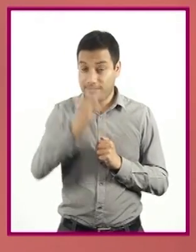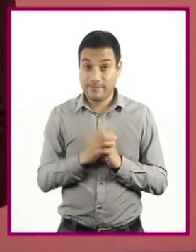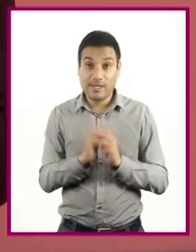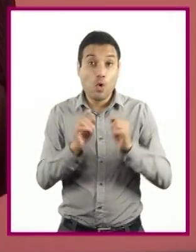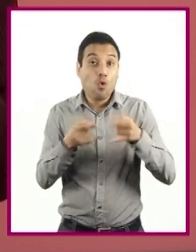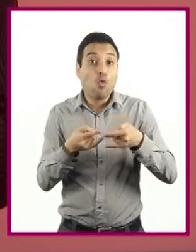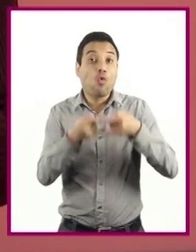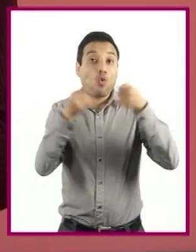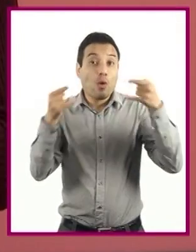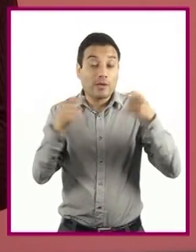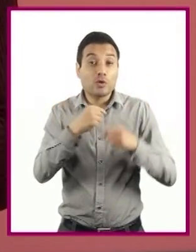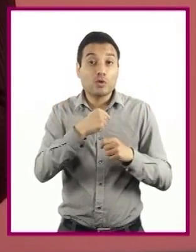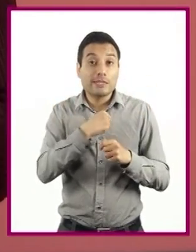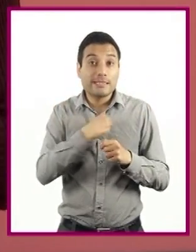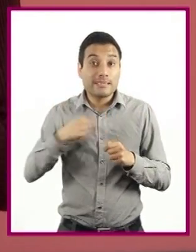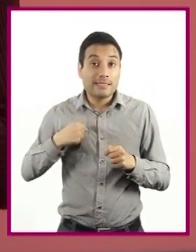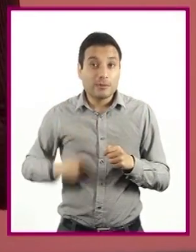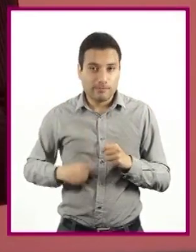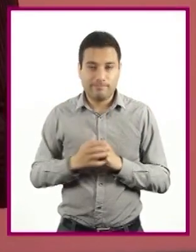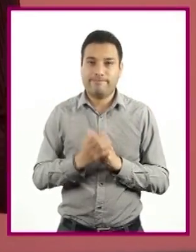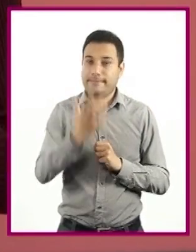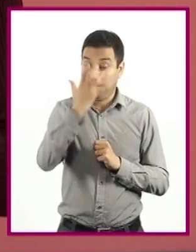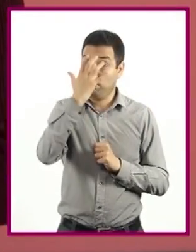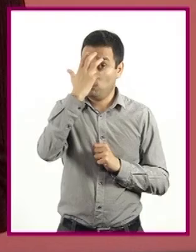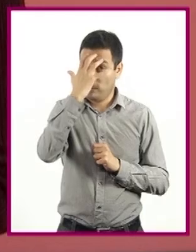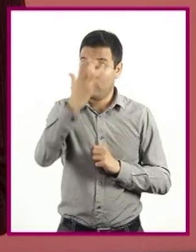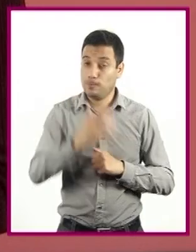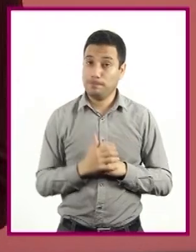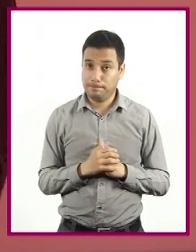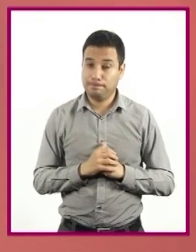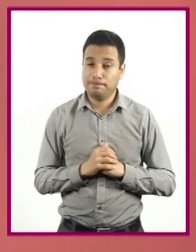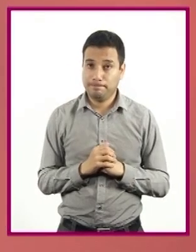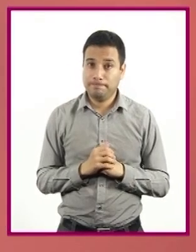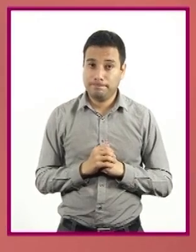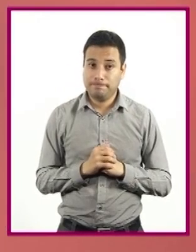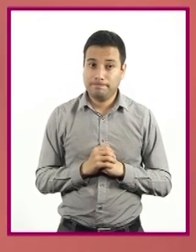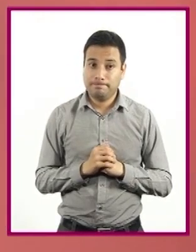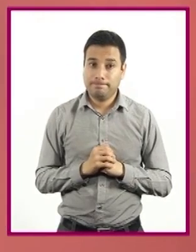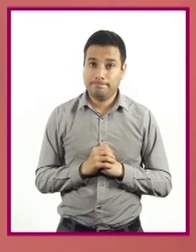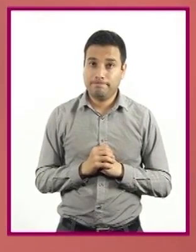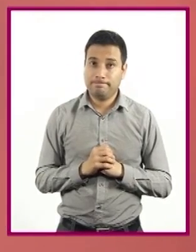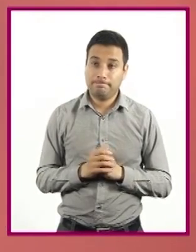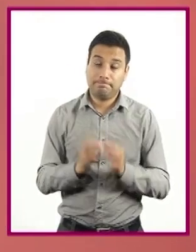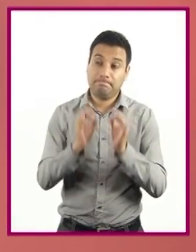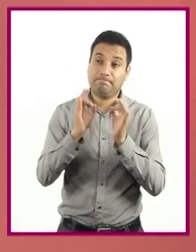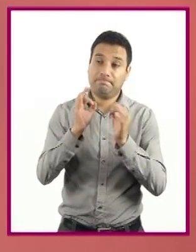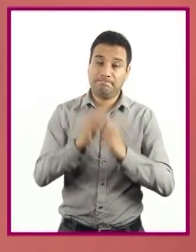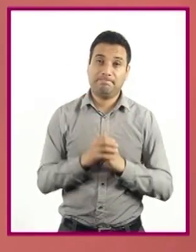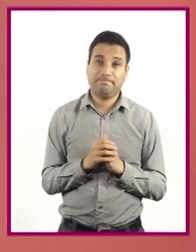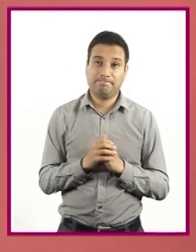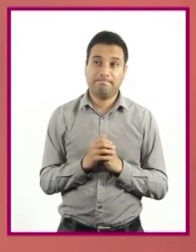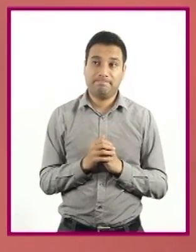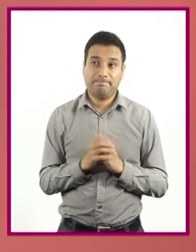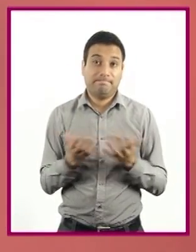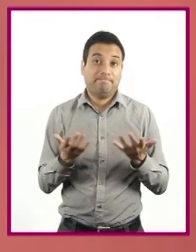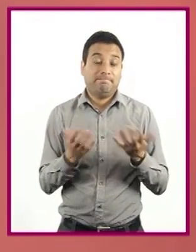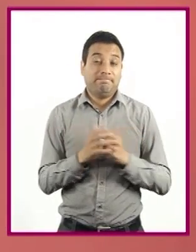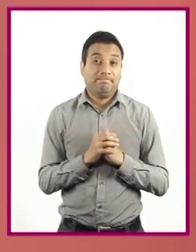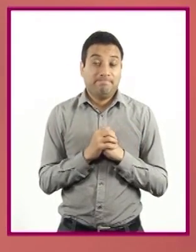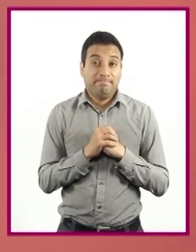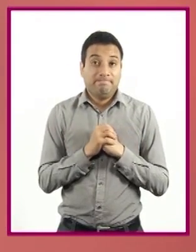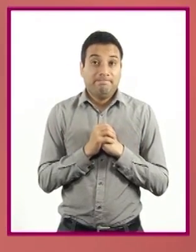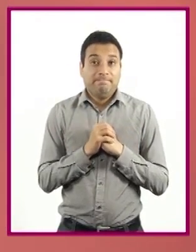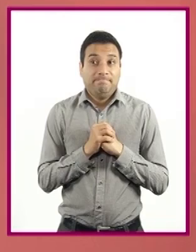cuentos chinos hay que tomarlos muy, pero muy en serio. Perfecto. Ya tienen, alumnas y